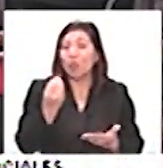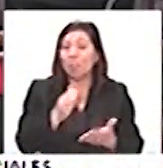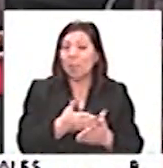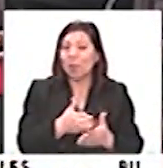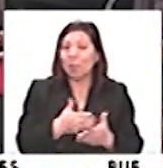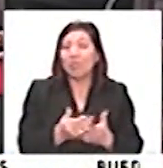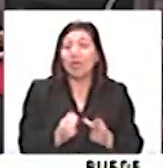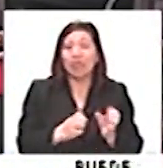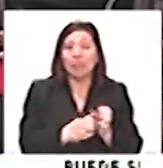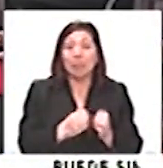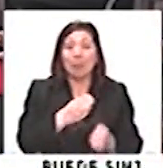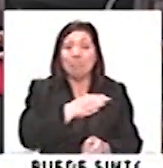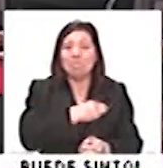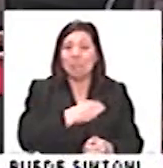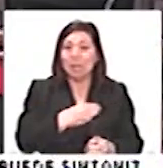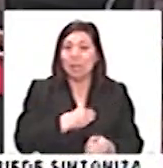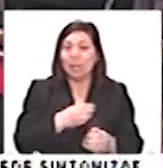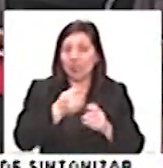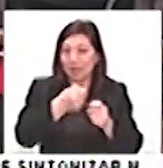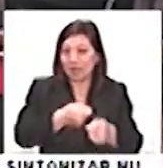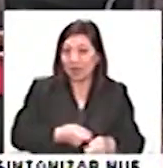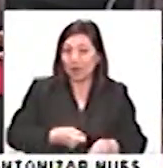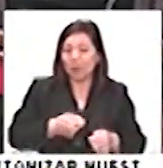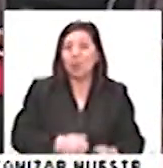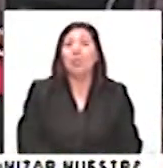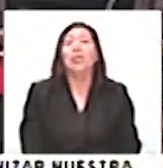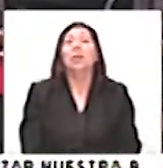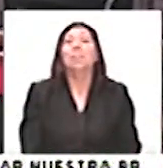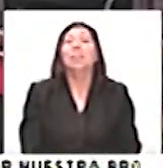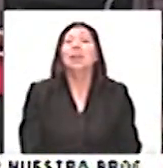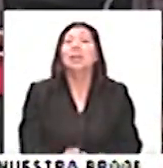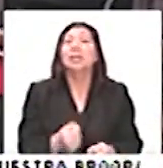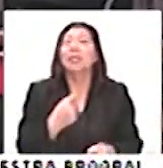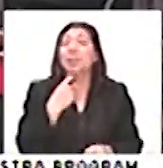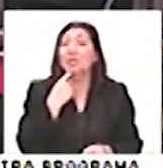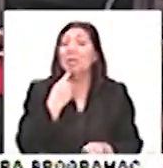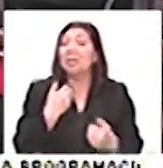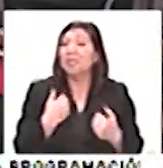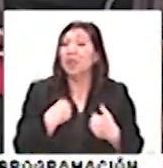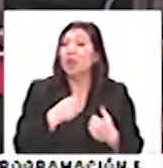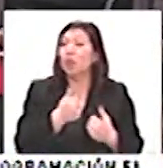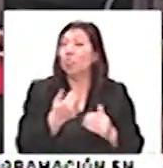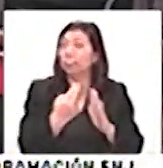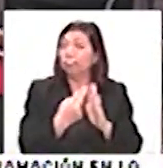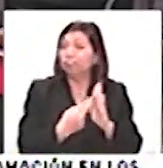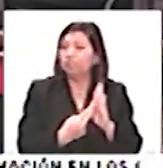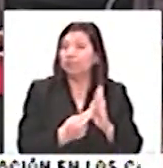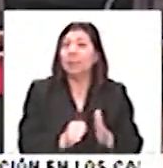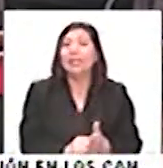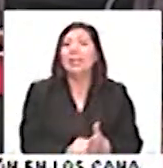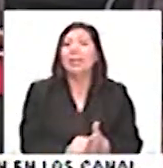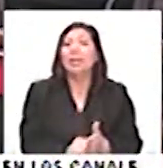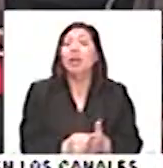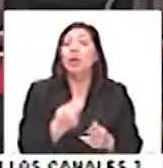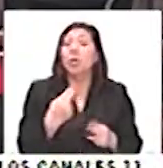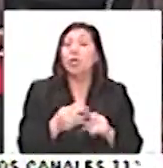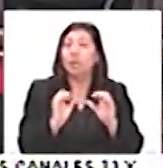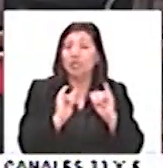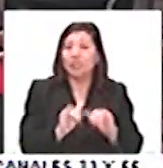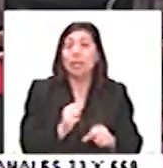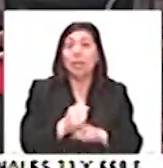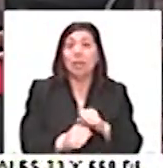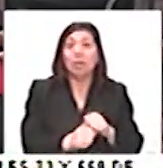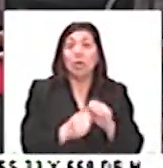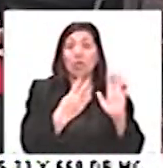parte del equipo del Ministerio de Agricultura. Y asimismo, la señora tiene otras resoluciones de nombramiento en el